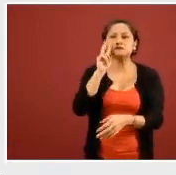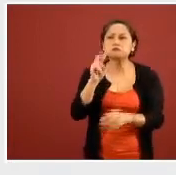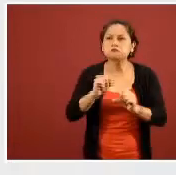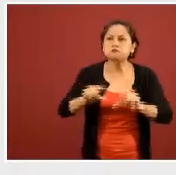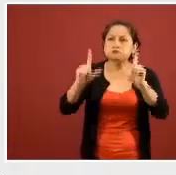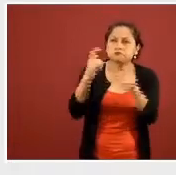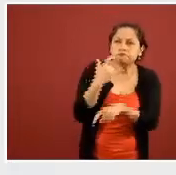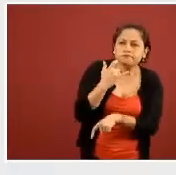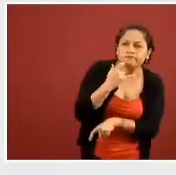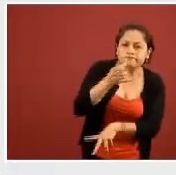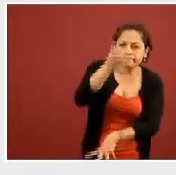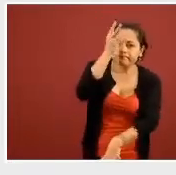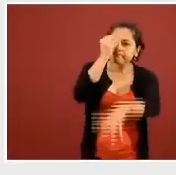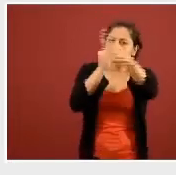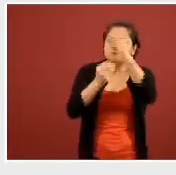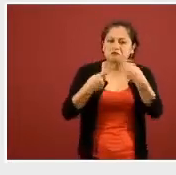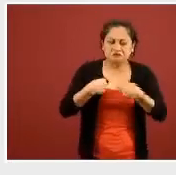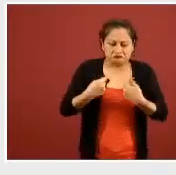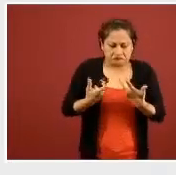etcétera.